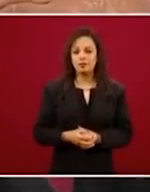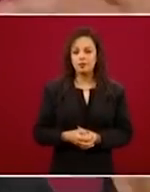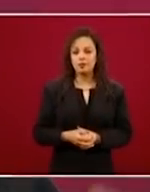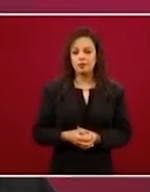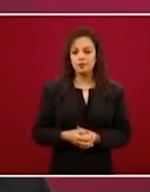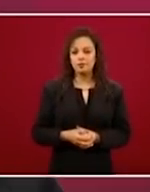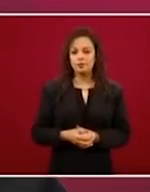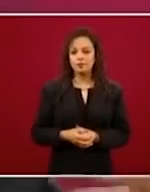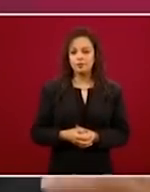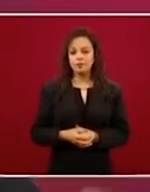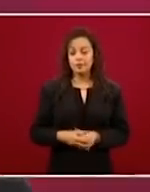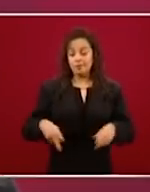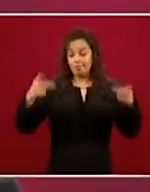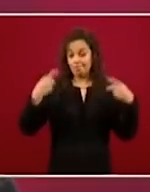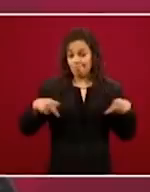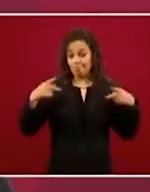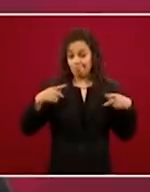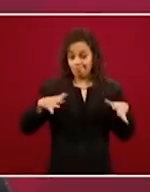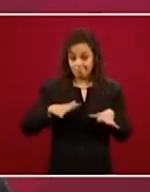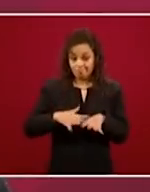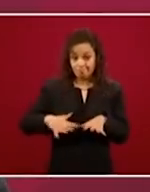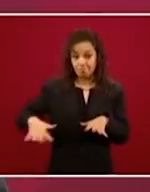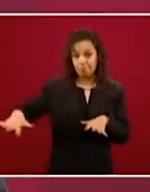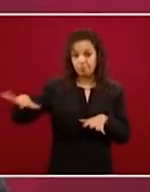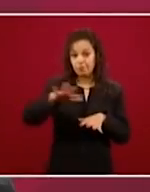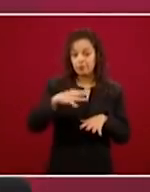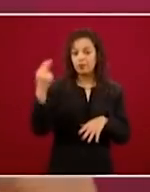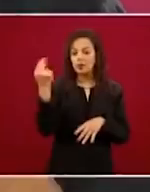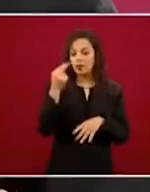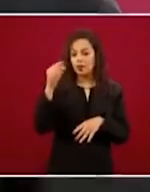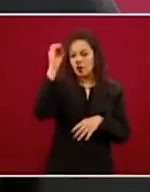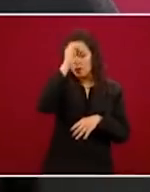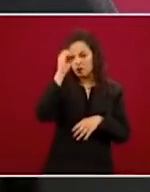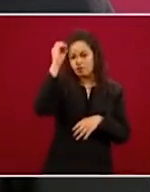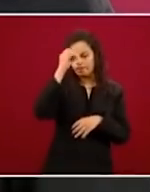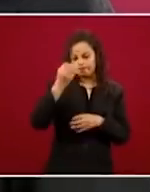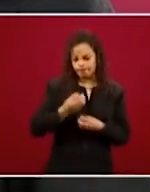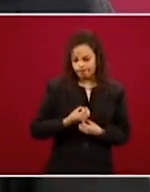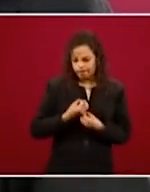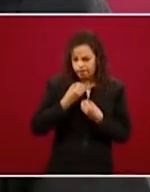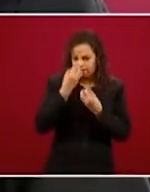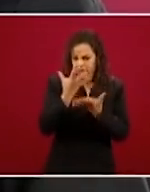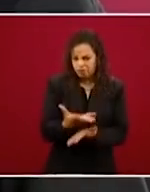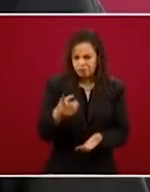que todo el mundo se manifieste es un derecho